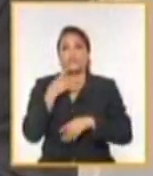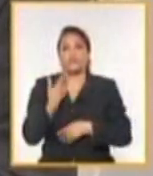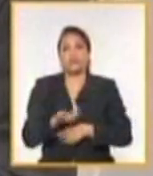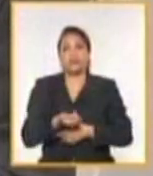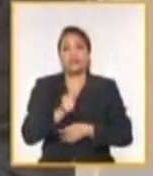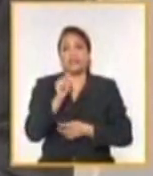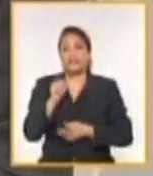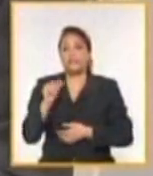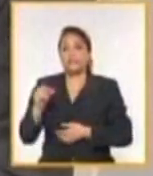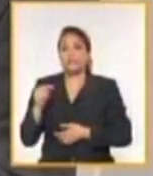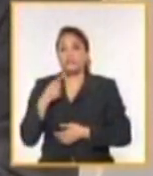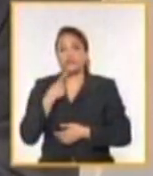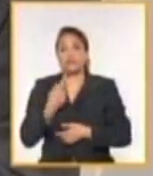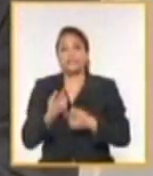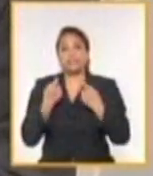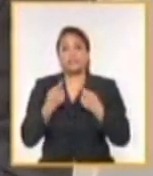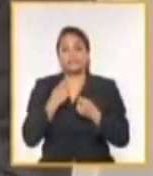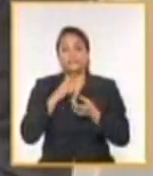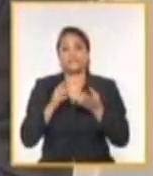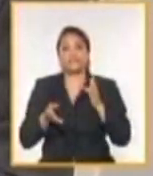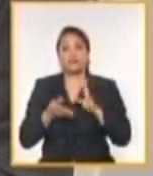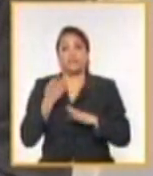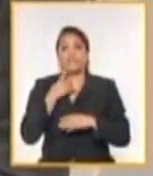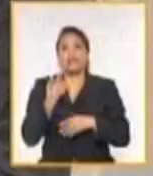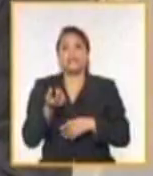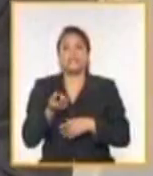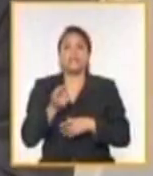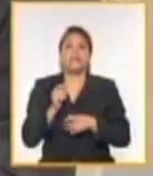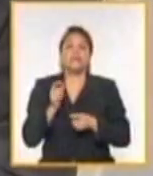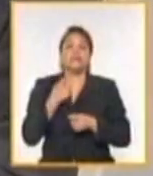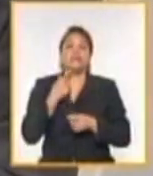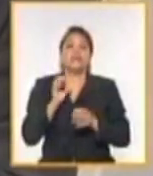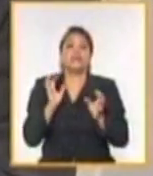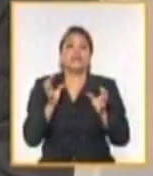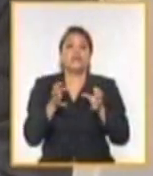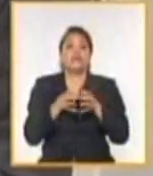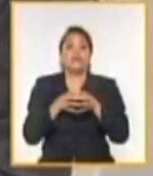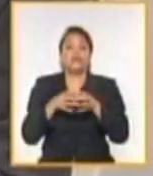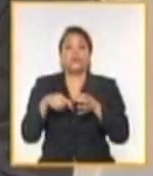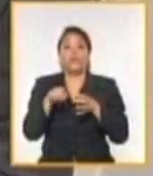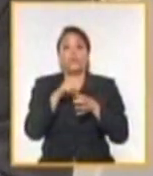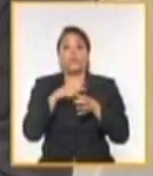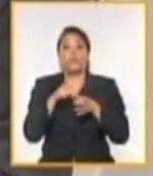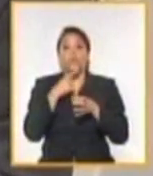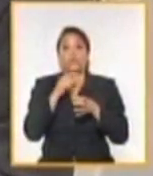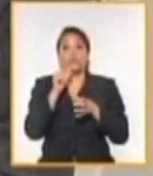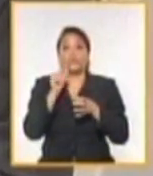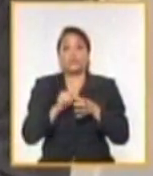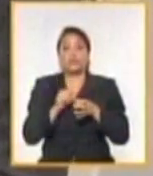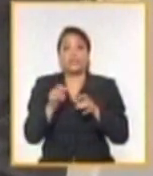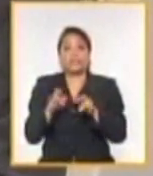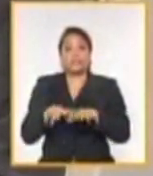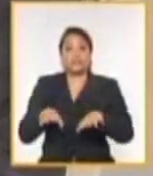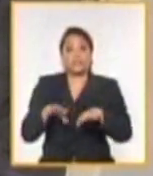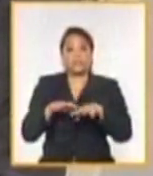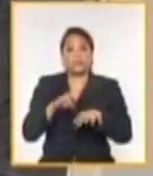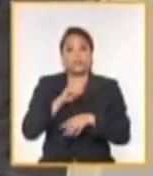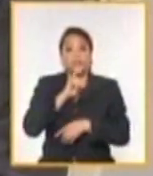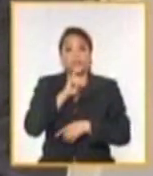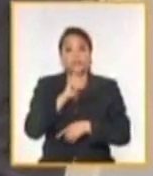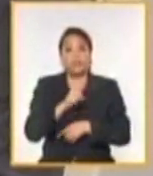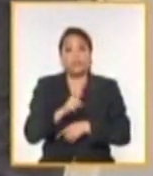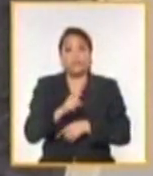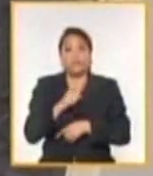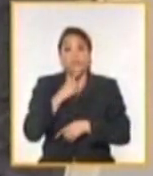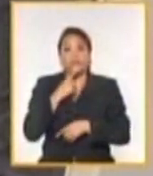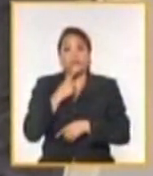de hoy necesita para salvarse del infierno de una civilización donde, tras los dramáticos acontecimientos que simbolizamos en la caída